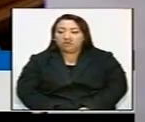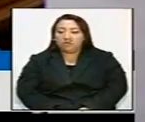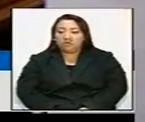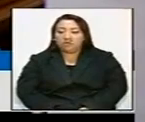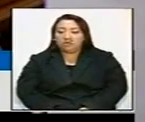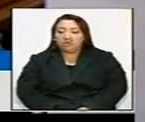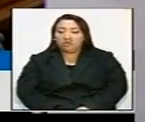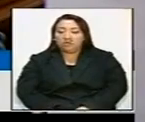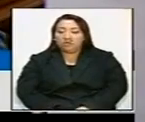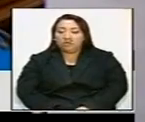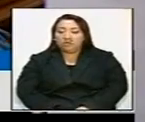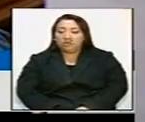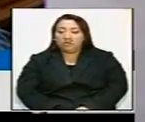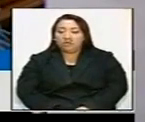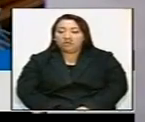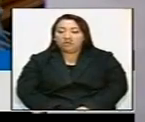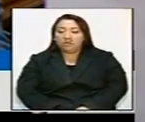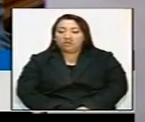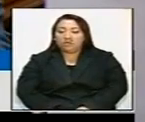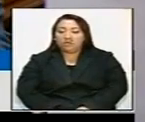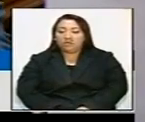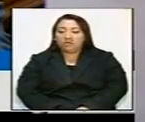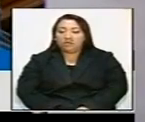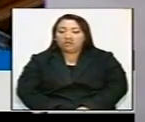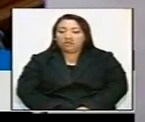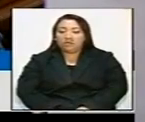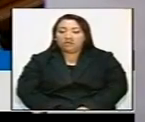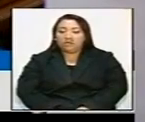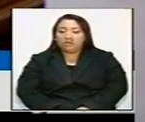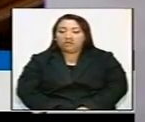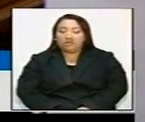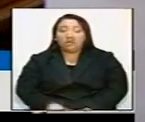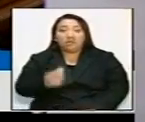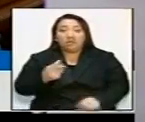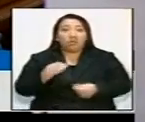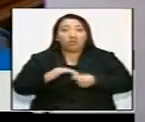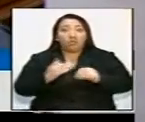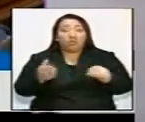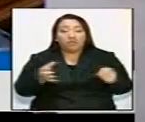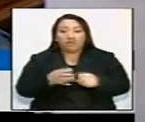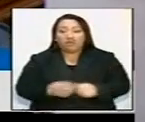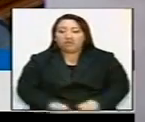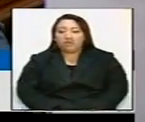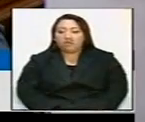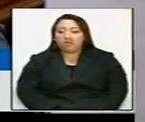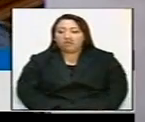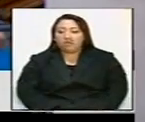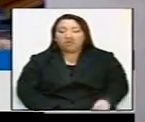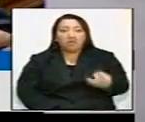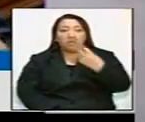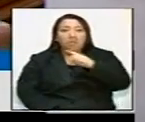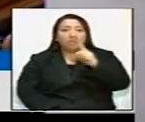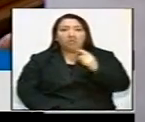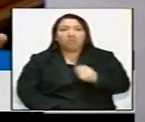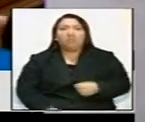planes que se están planteando, dirigentes de comunidades se me acercaron y me preguntaron por qué no